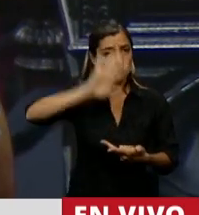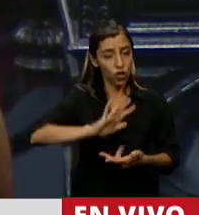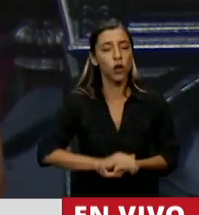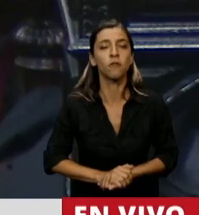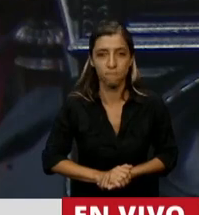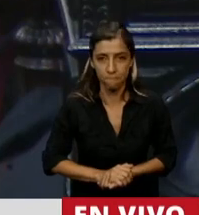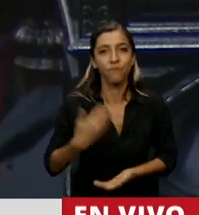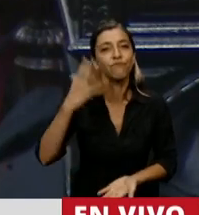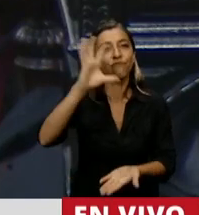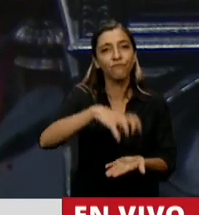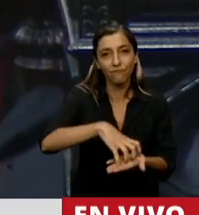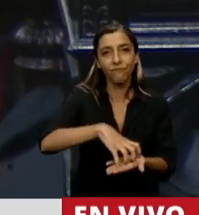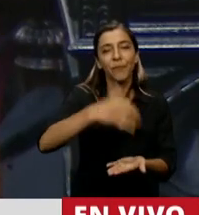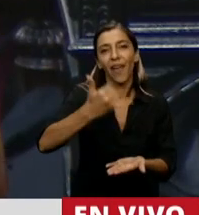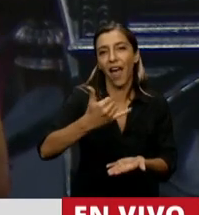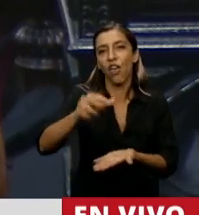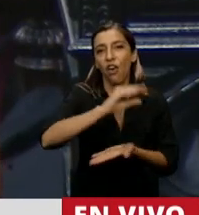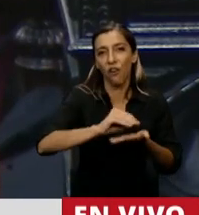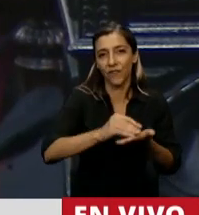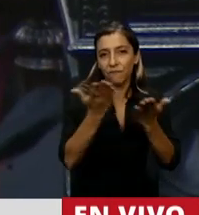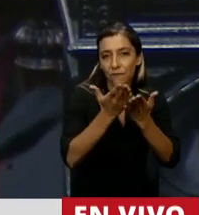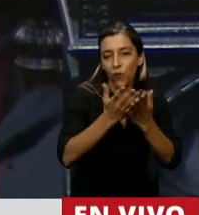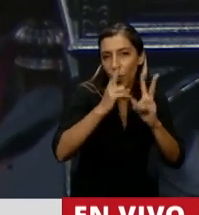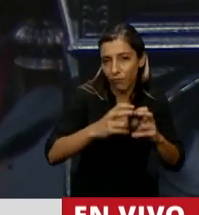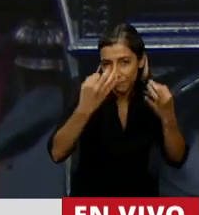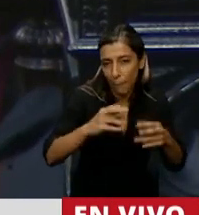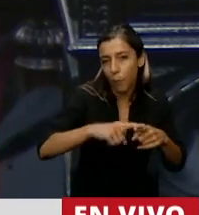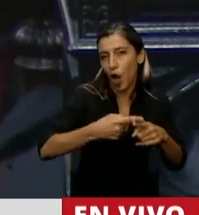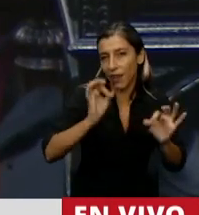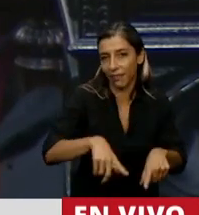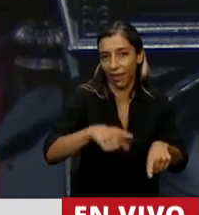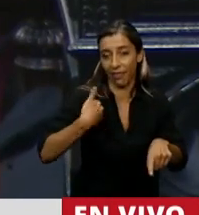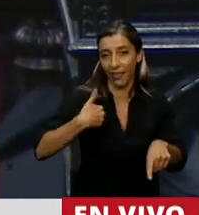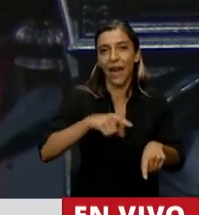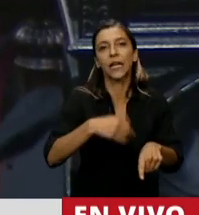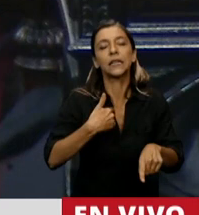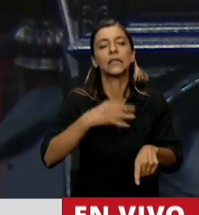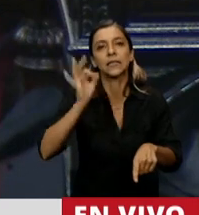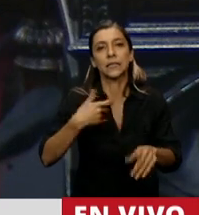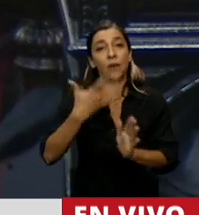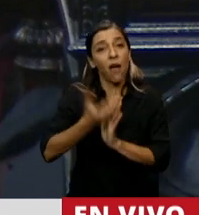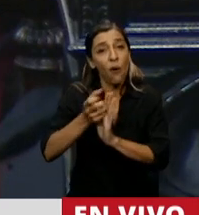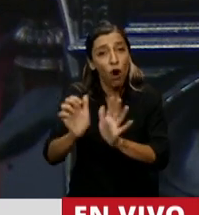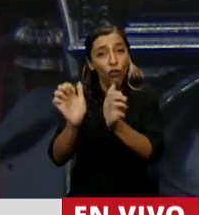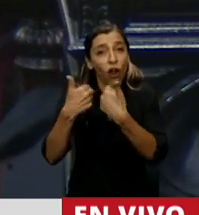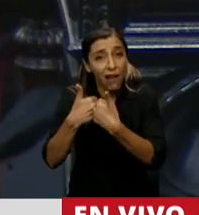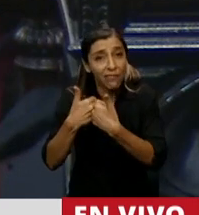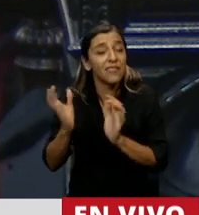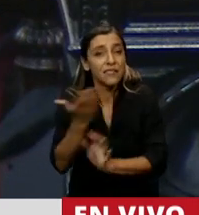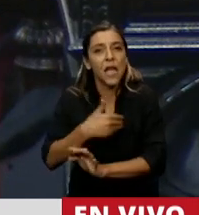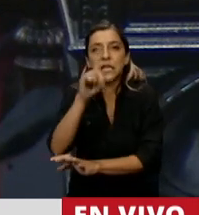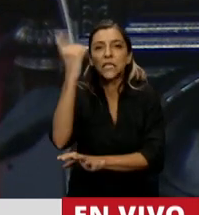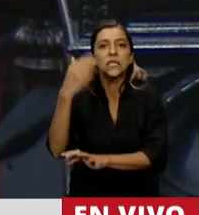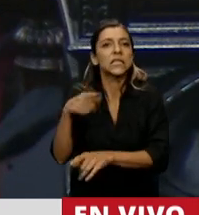través del Centro de Estudios Políticos Argentinos, podemos identificar que el aborto clandestino al Estado le significa un